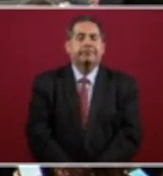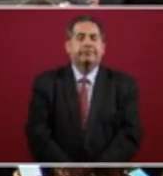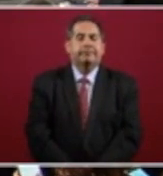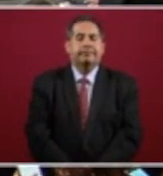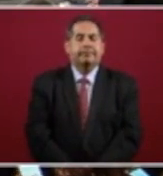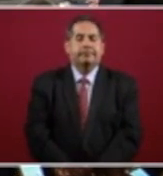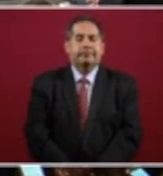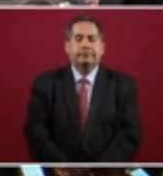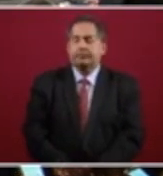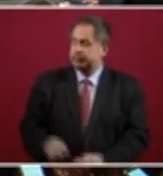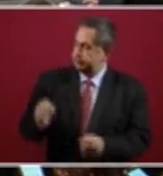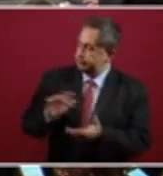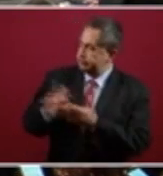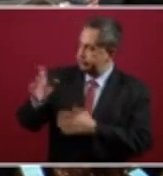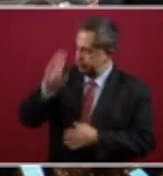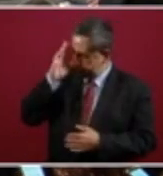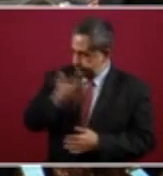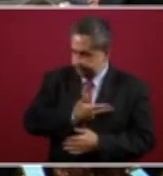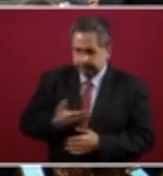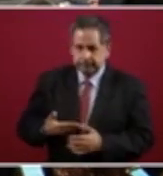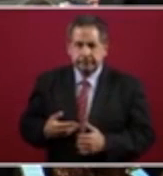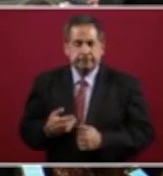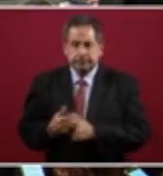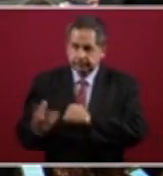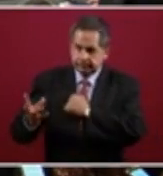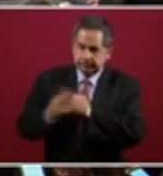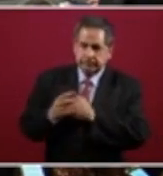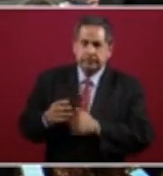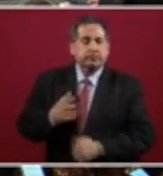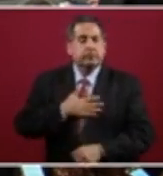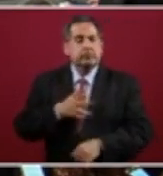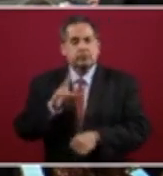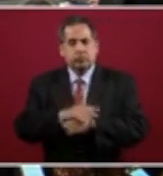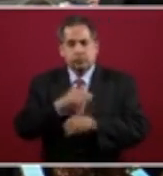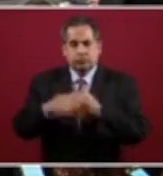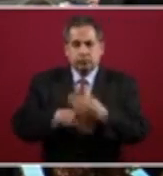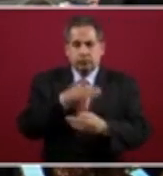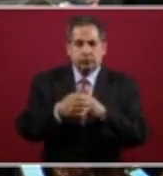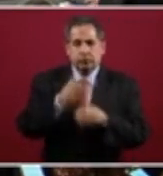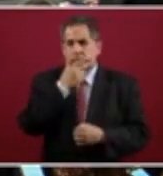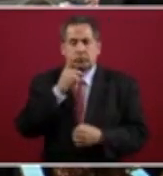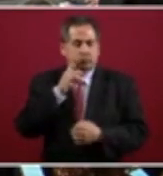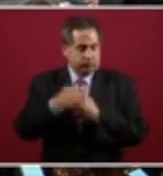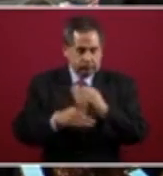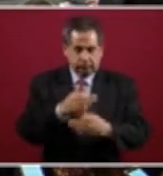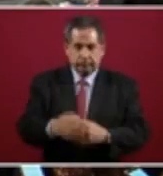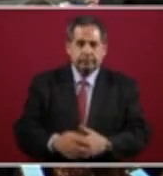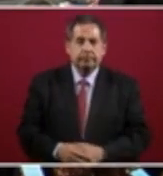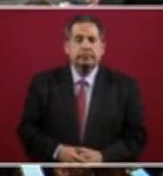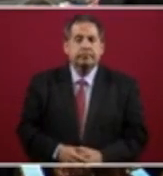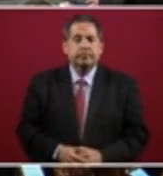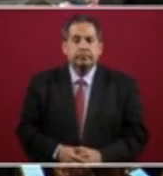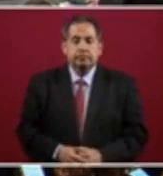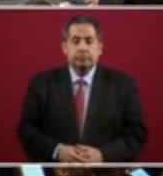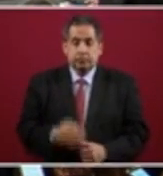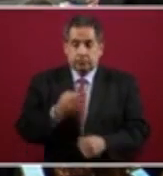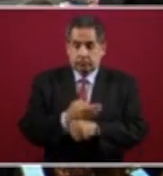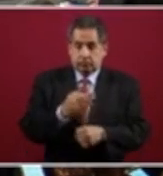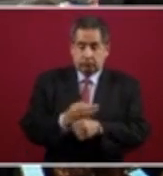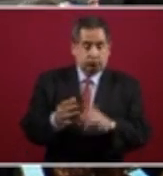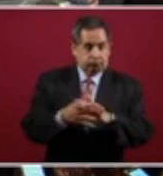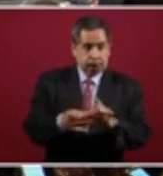Muchas gracias, señor presidente. Con su permiso, buenos días a todas y a todos. Vamos a dar a